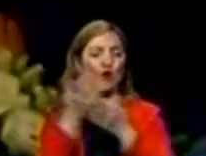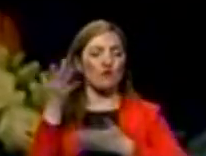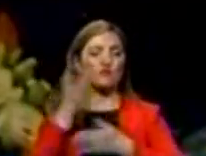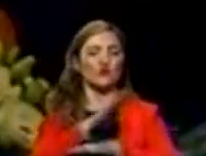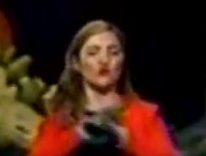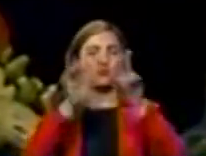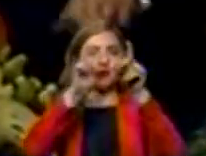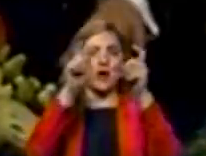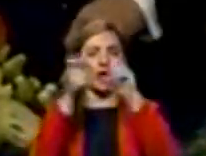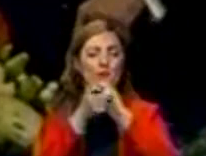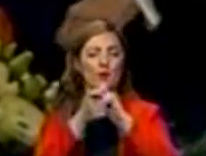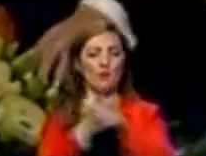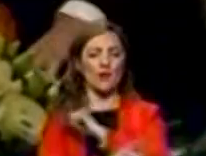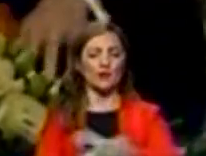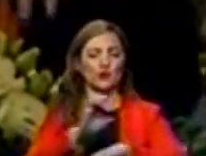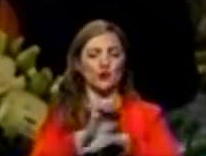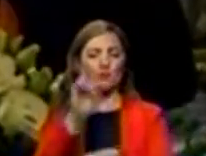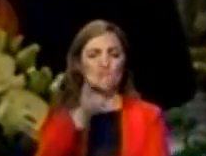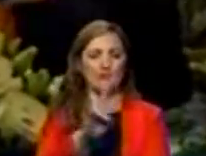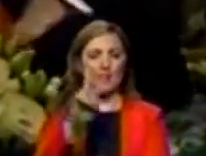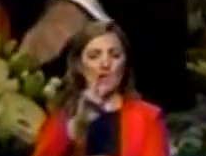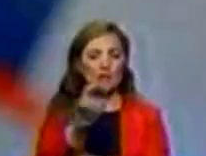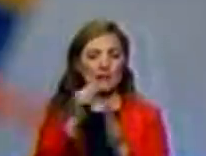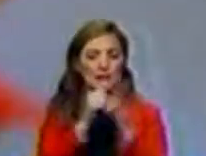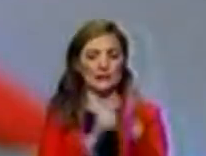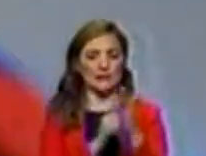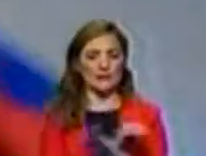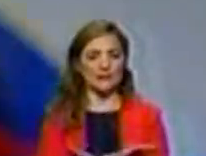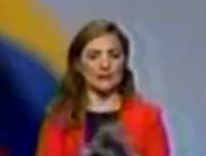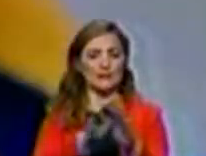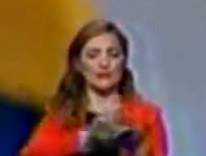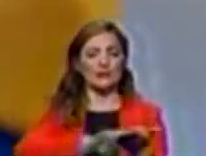sobre los cambios del país. El viernes cerrará la agenda